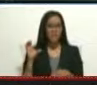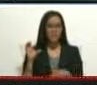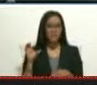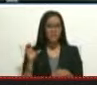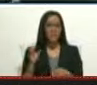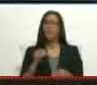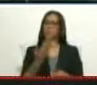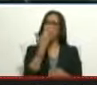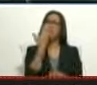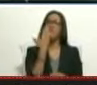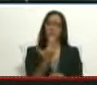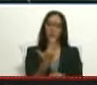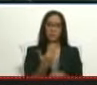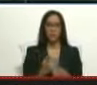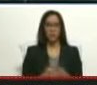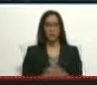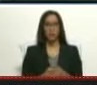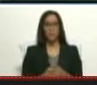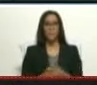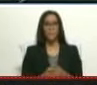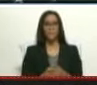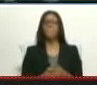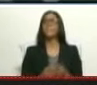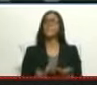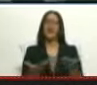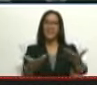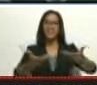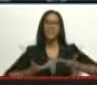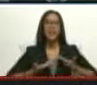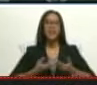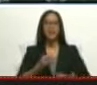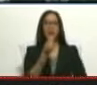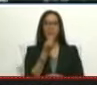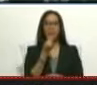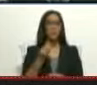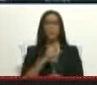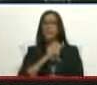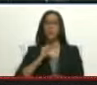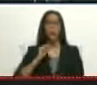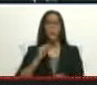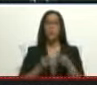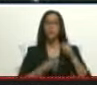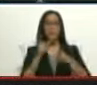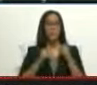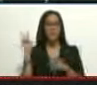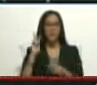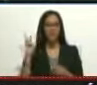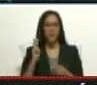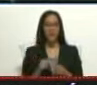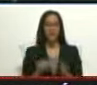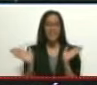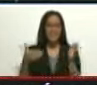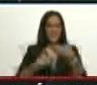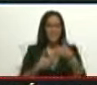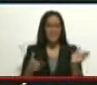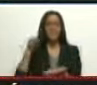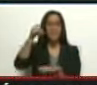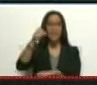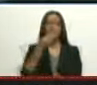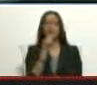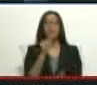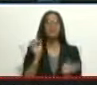estuvo al frente para traer el alimento que todavía no producíamos en Venezuela. Y las cajas de CLAT y los alimentos de